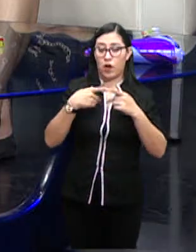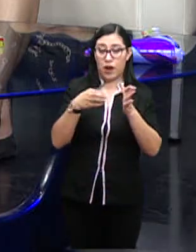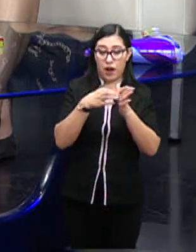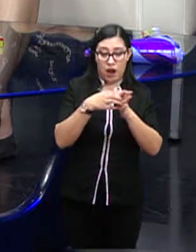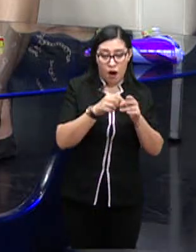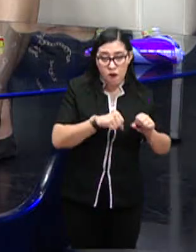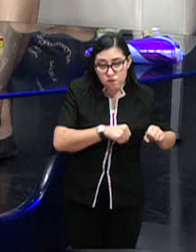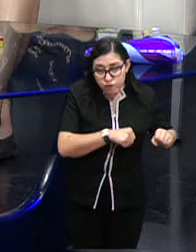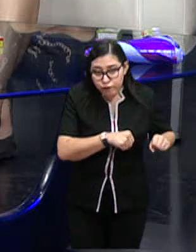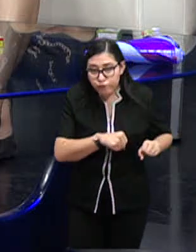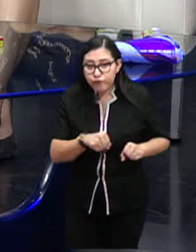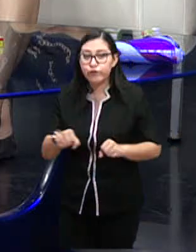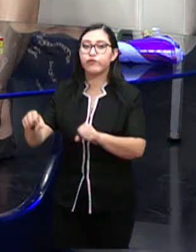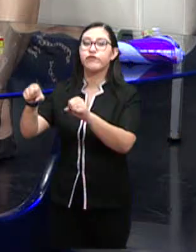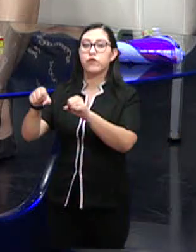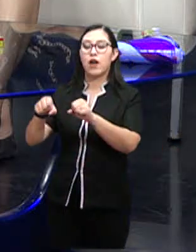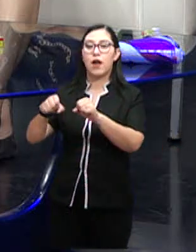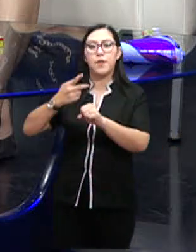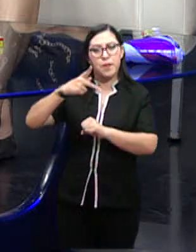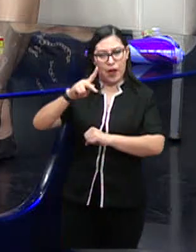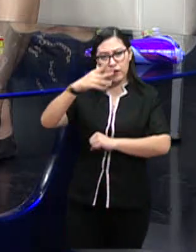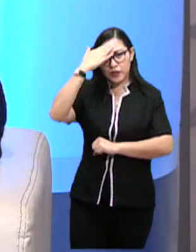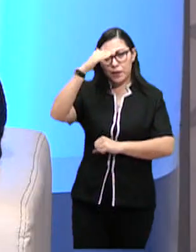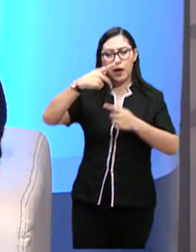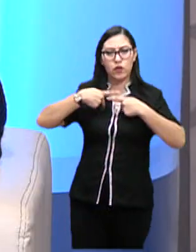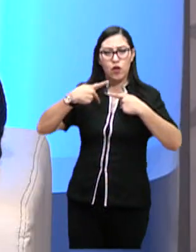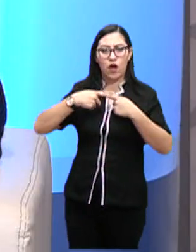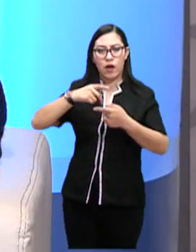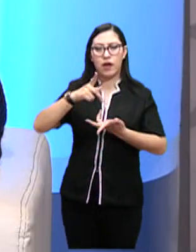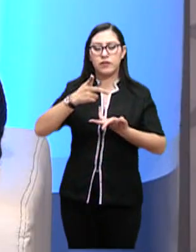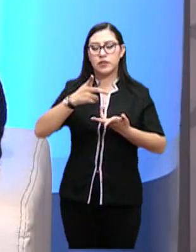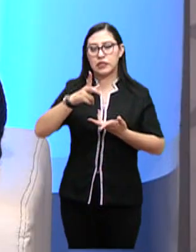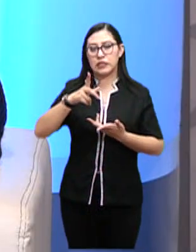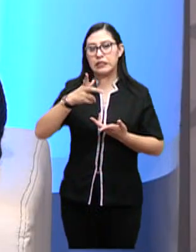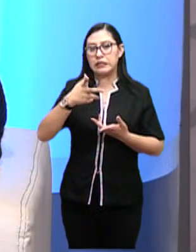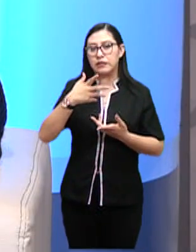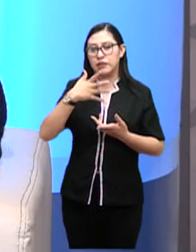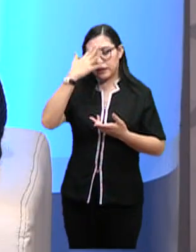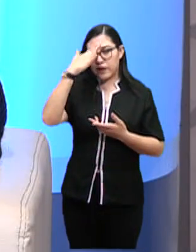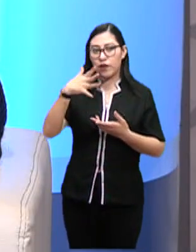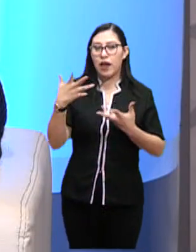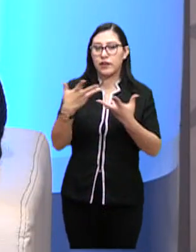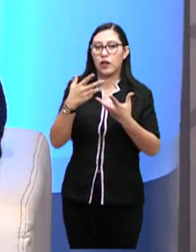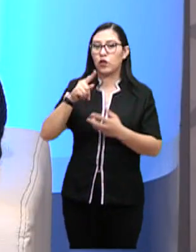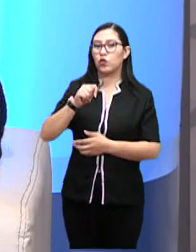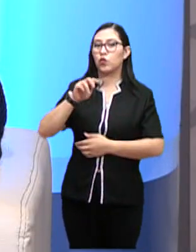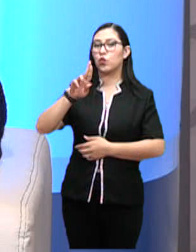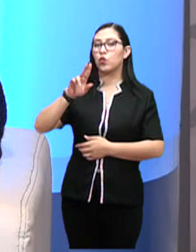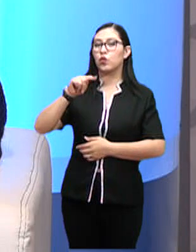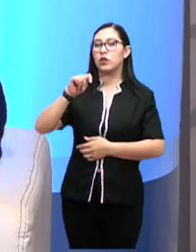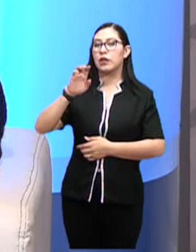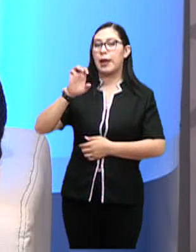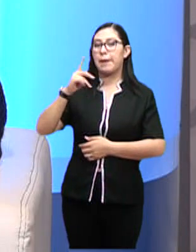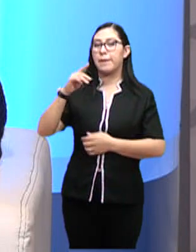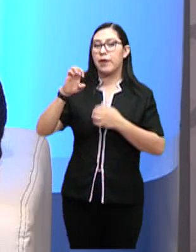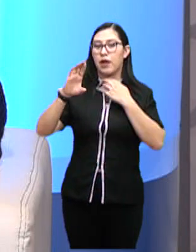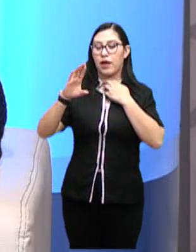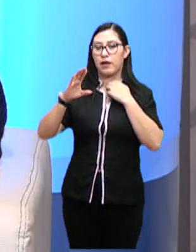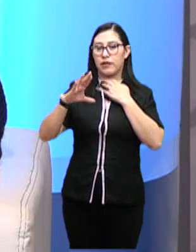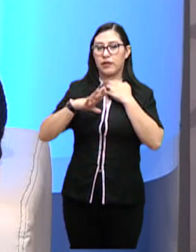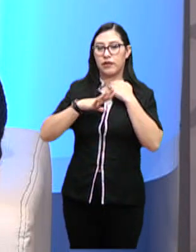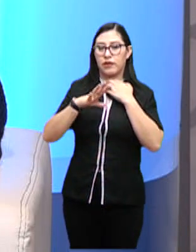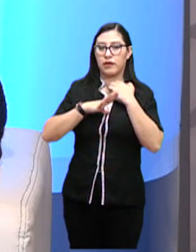sí. Los señores especialistas que lo fabrican, y estoy hablando en el caso de Tultepec, Estado de México, acaban de tener dos o